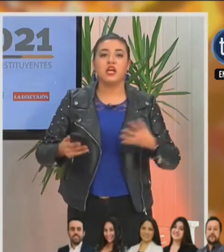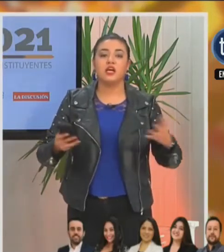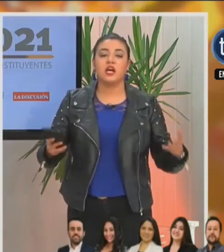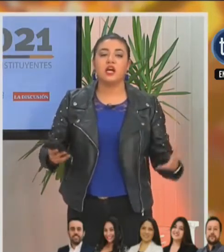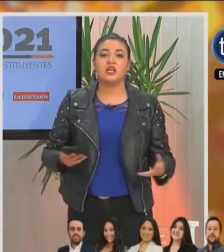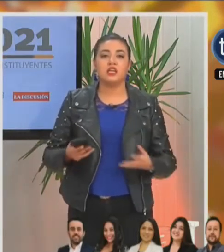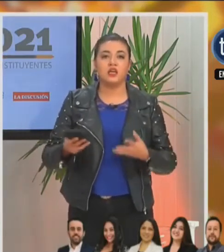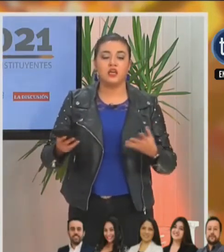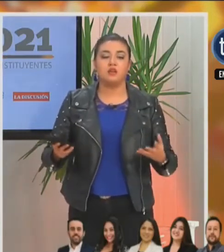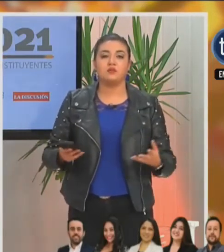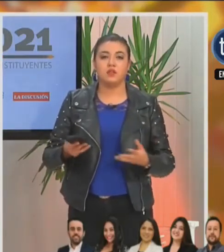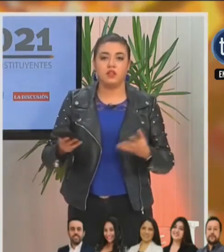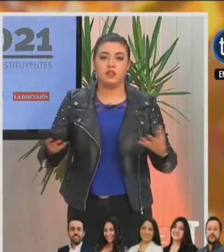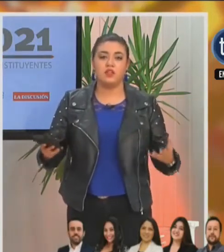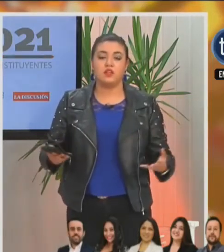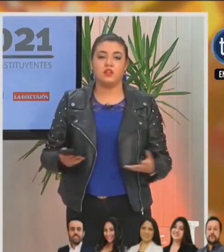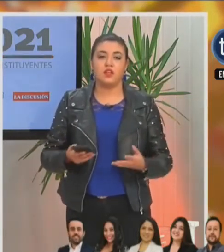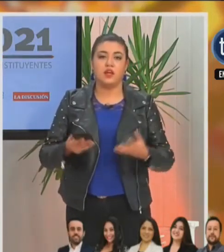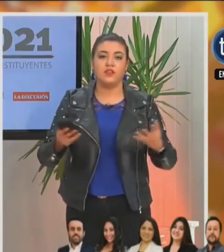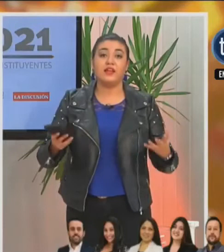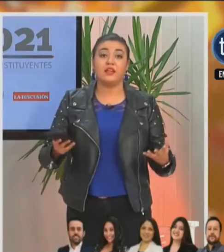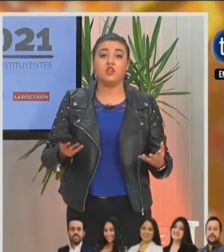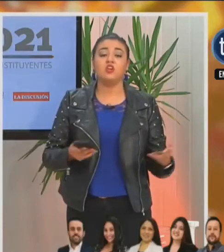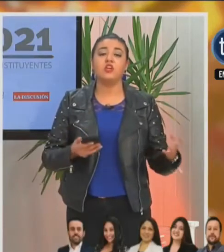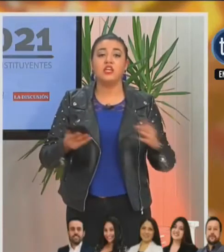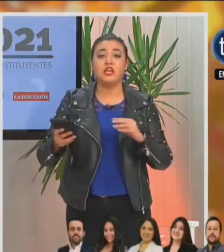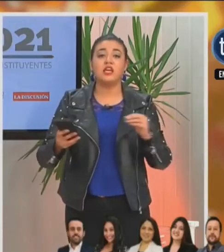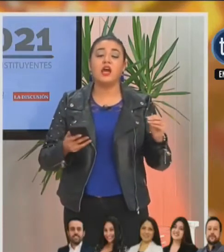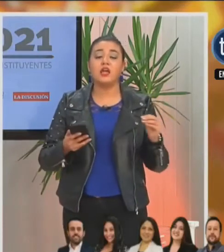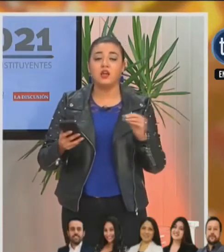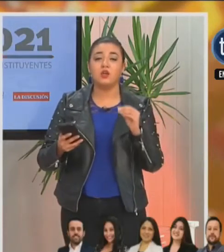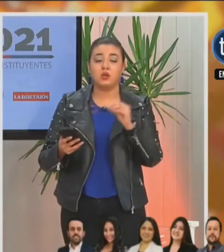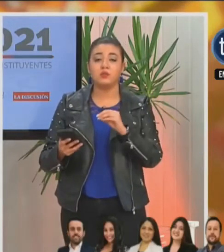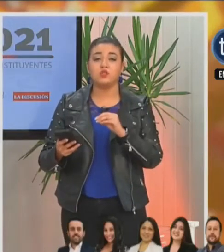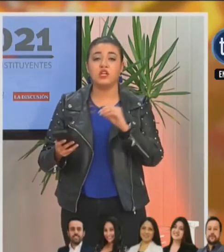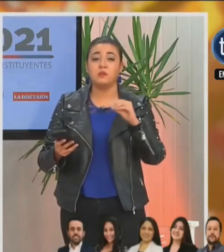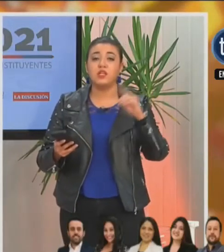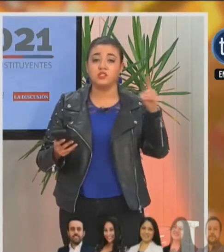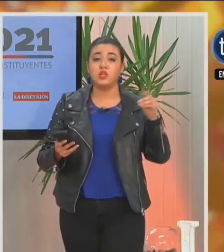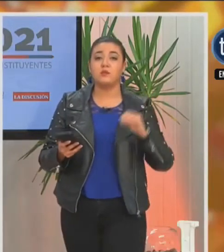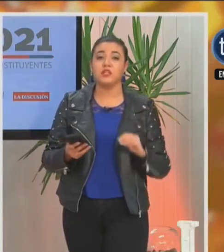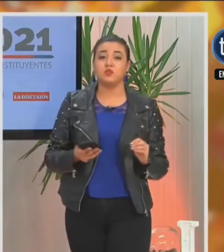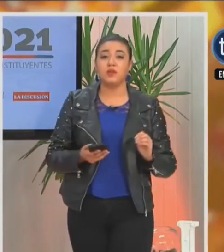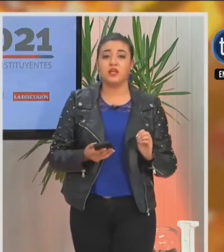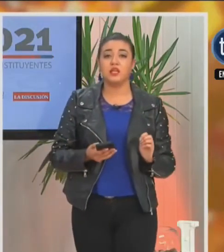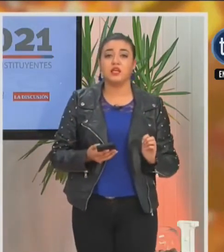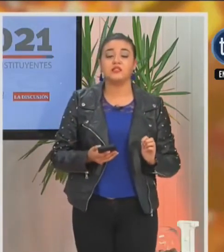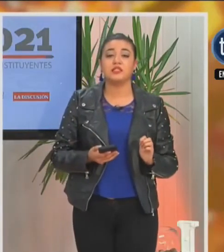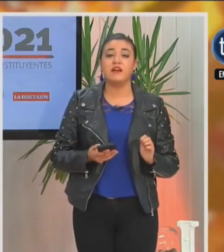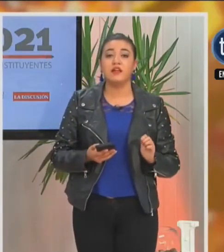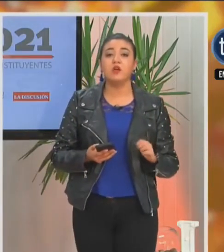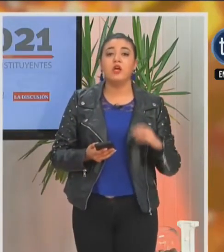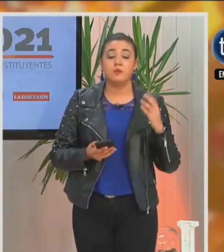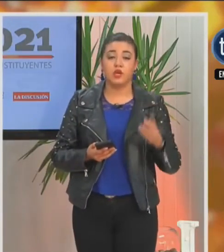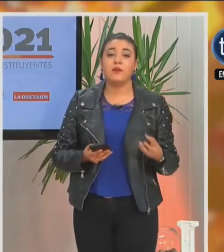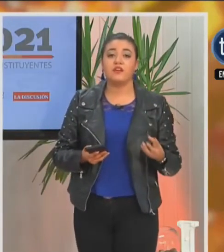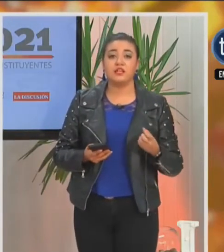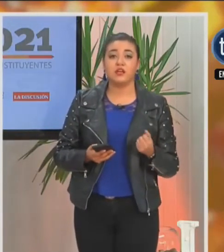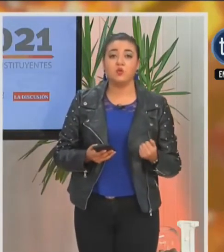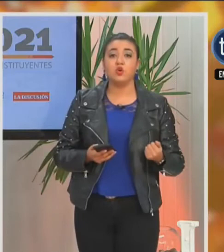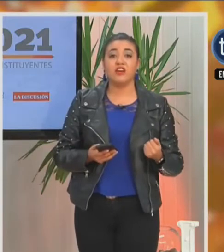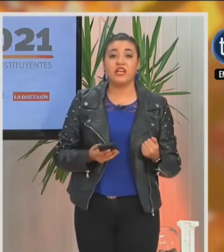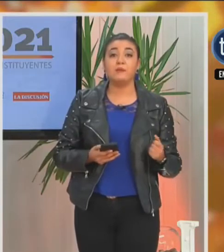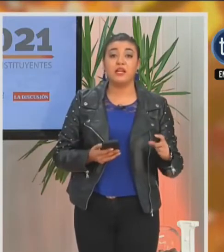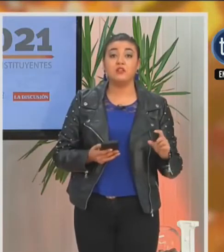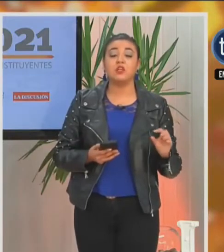políticas acá y de la región. Y ahí lo que mencionaba también, y haciendo la invitación para este sábado, programa que va a estar